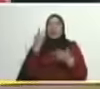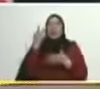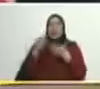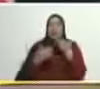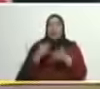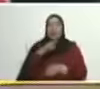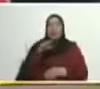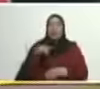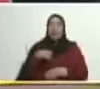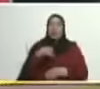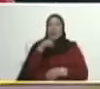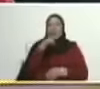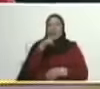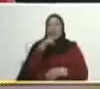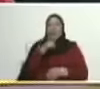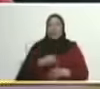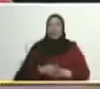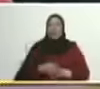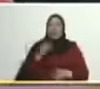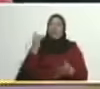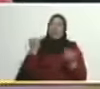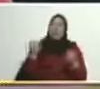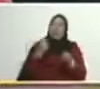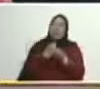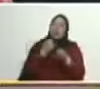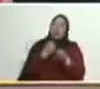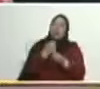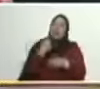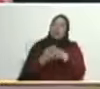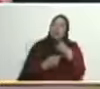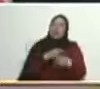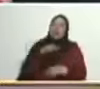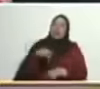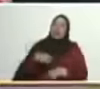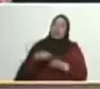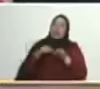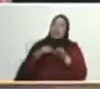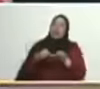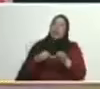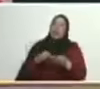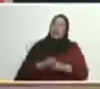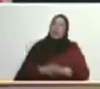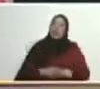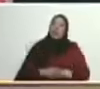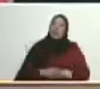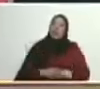Ya estamos en el año 20 del nacimiento del alma.